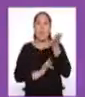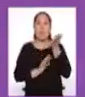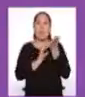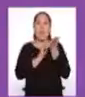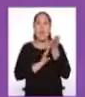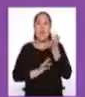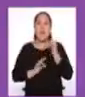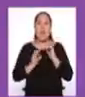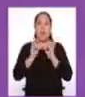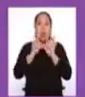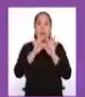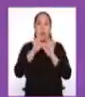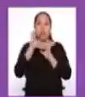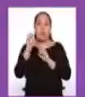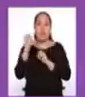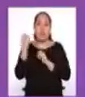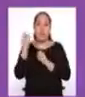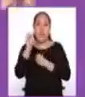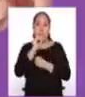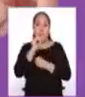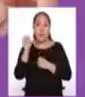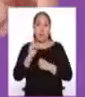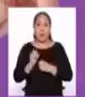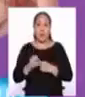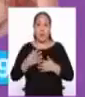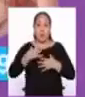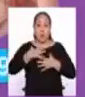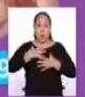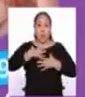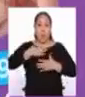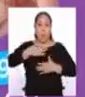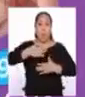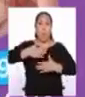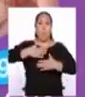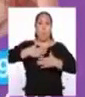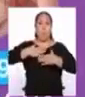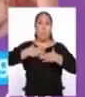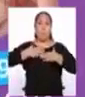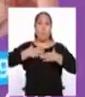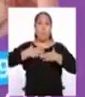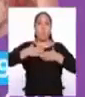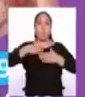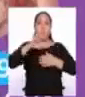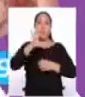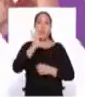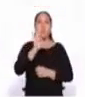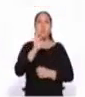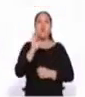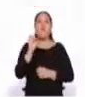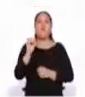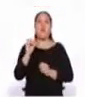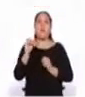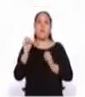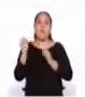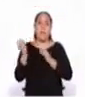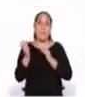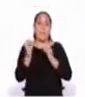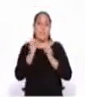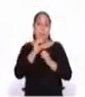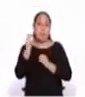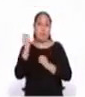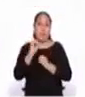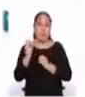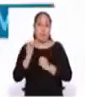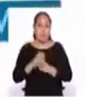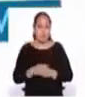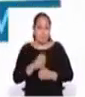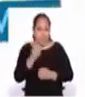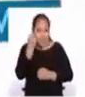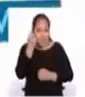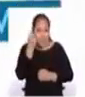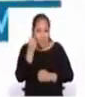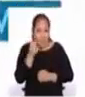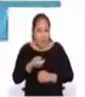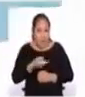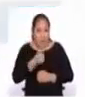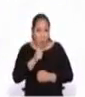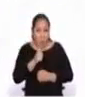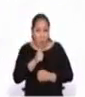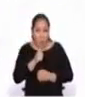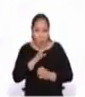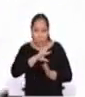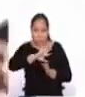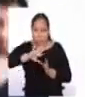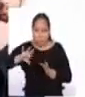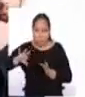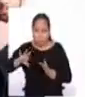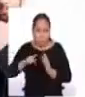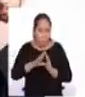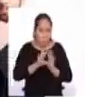un 80% y los pulmones en un 90%. Ya queda claro que sin el agua no hay vida. Pero